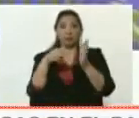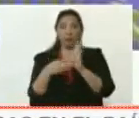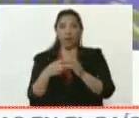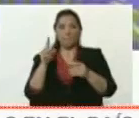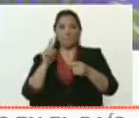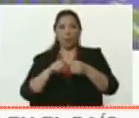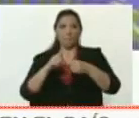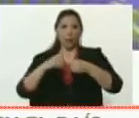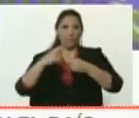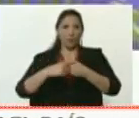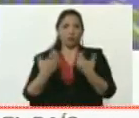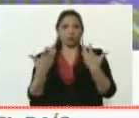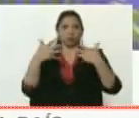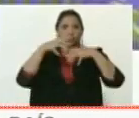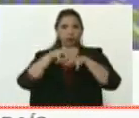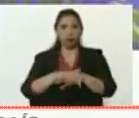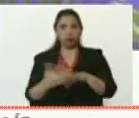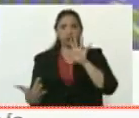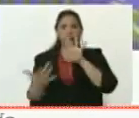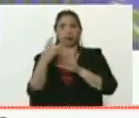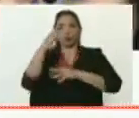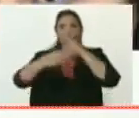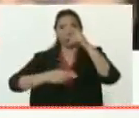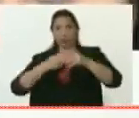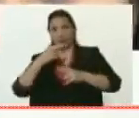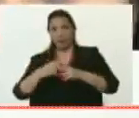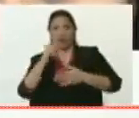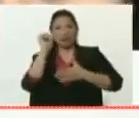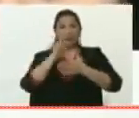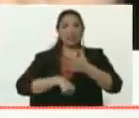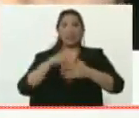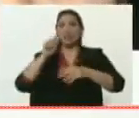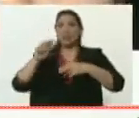inclusión, de acceso universal sin ningún tipo de distingo.